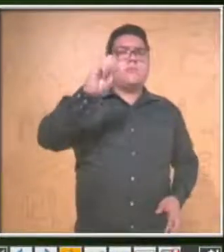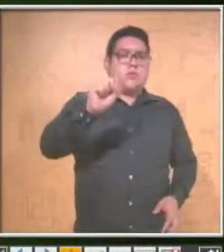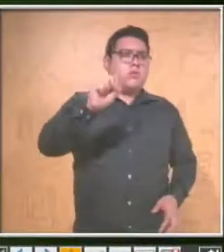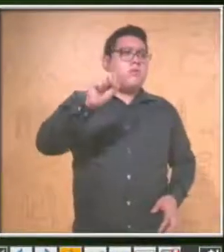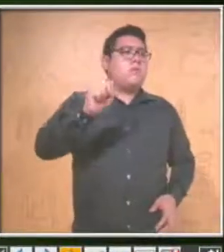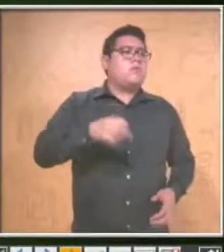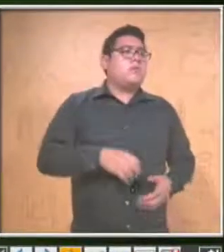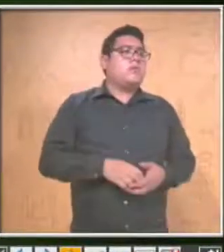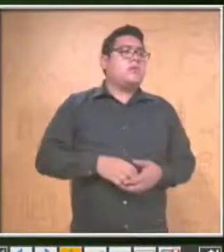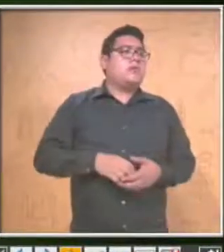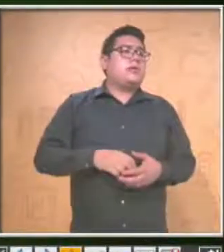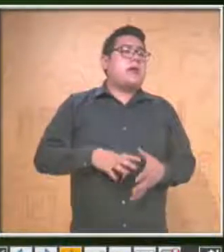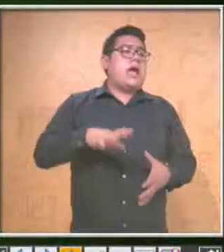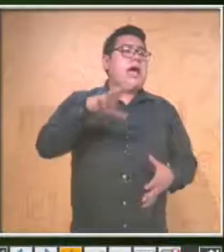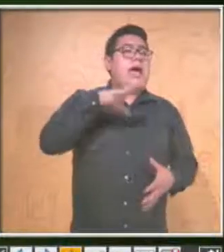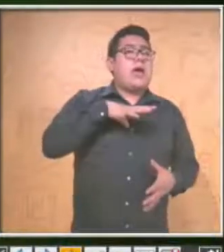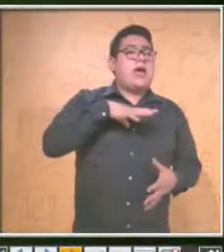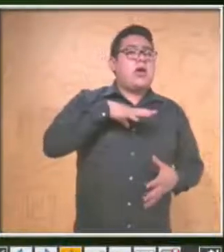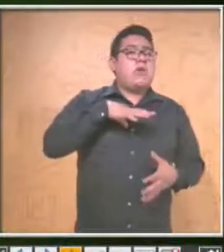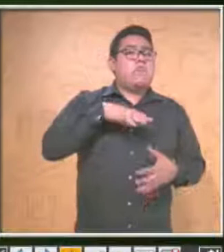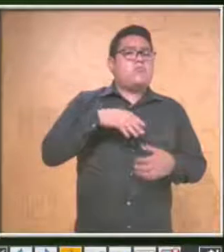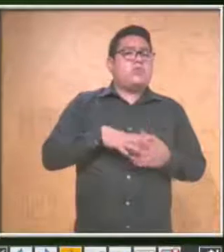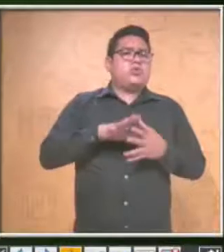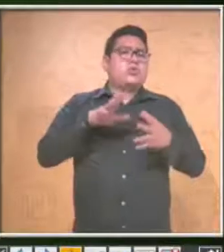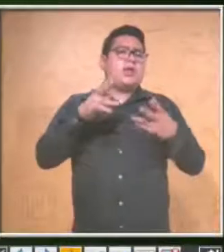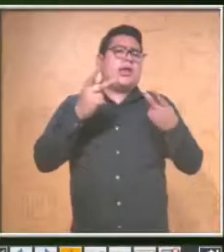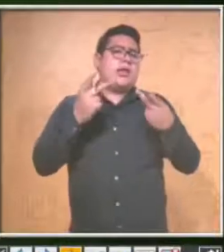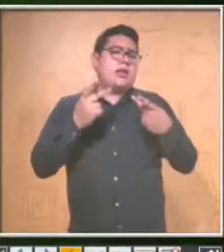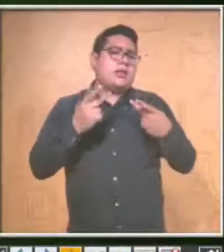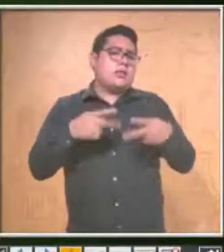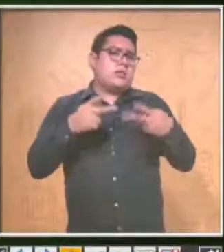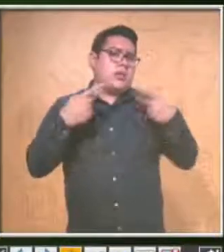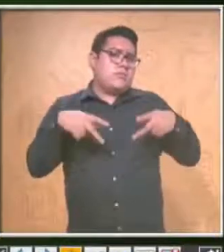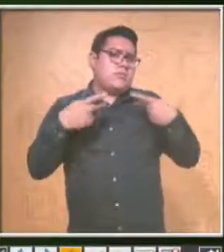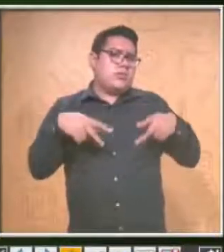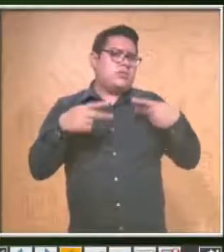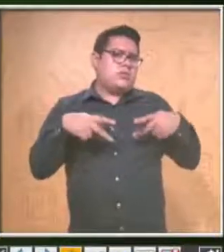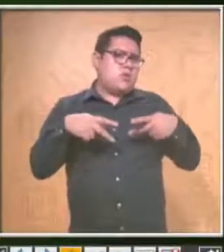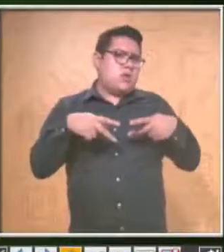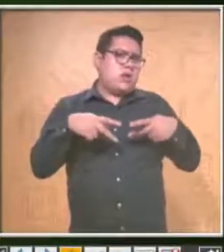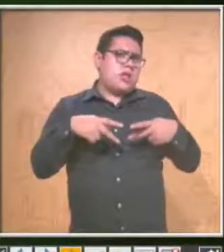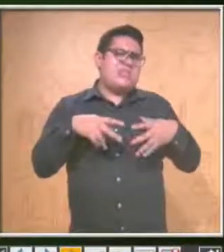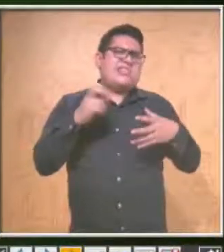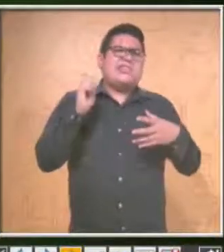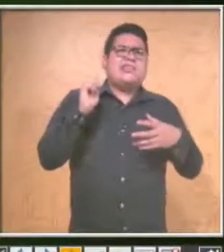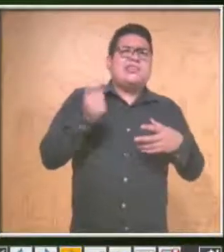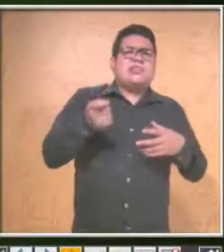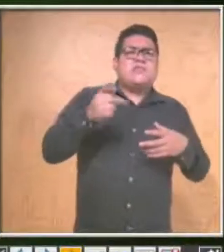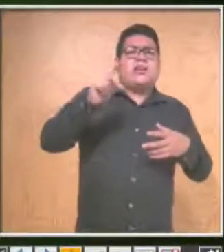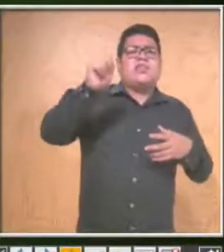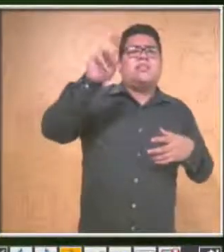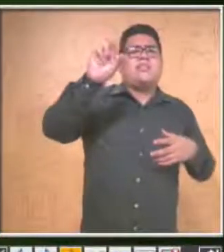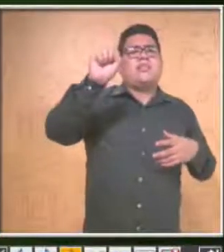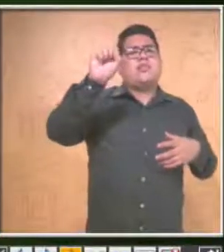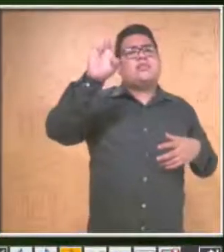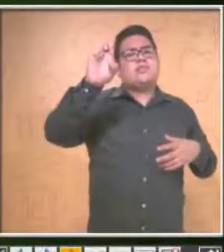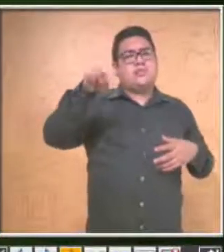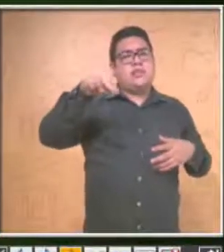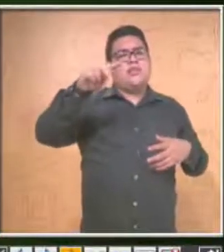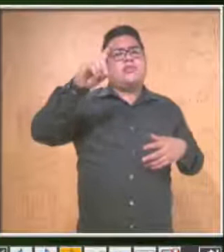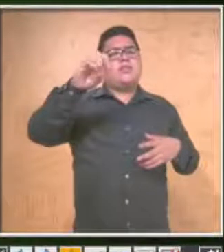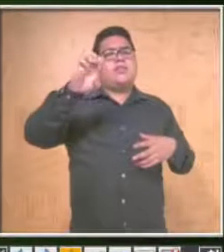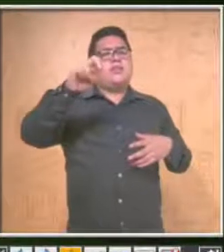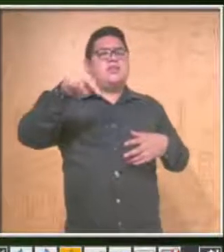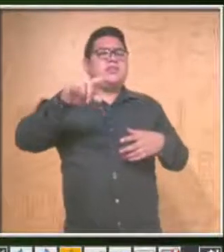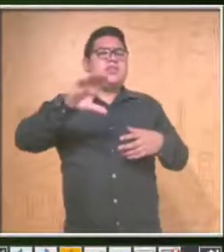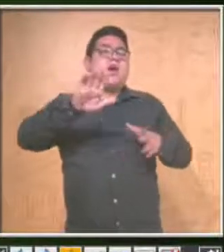se preocupaban mucho por la trascendencia de la persona, es decir, ¿qué sigue después de que ya no estamos, después de que